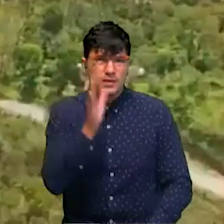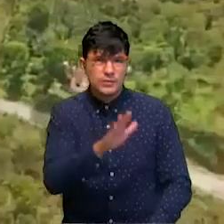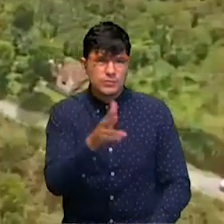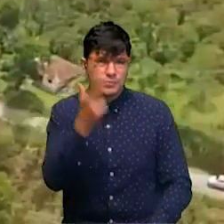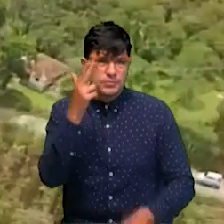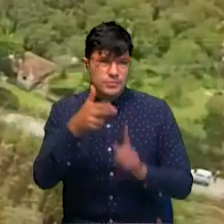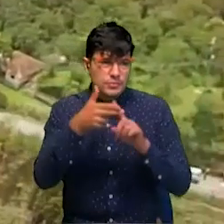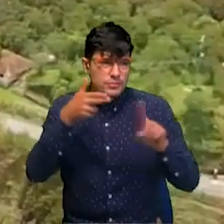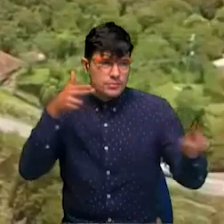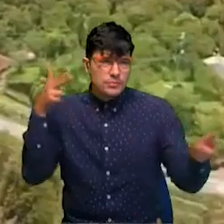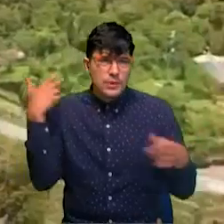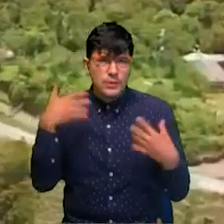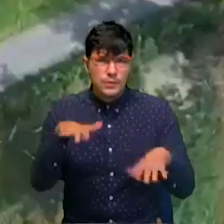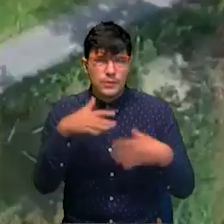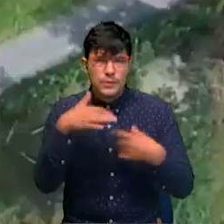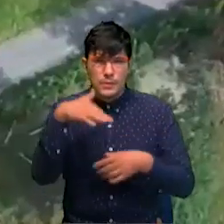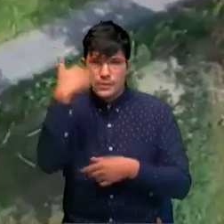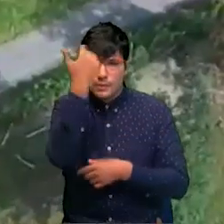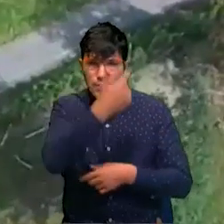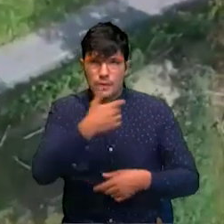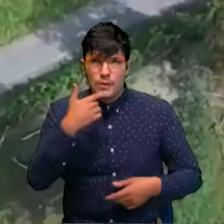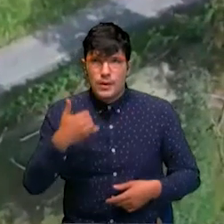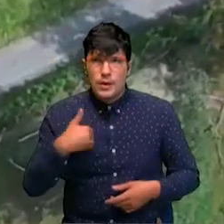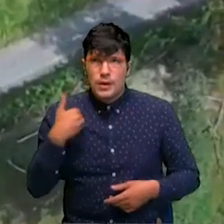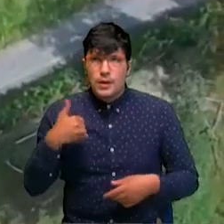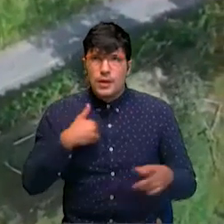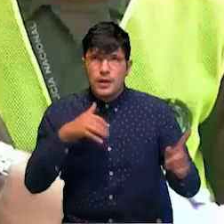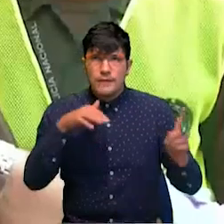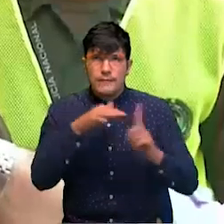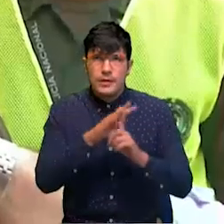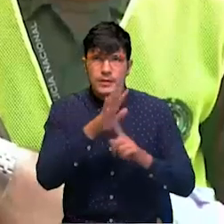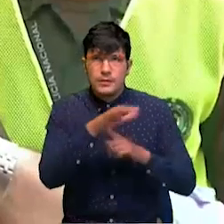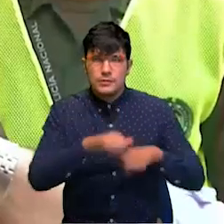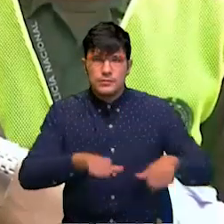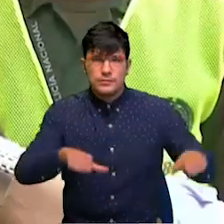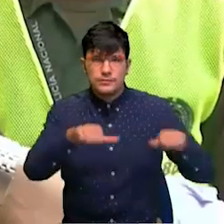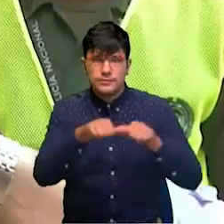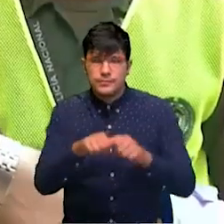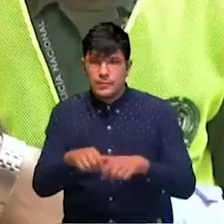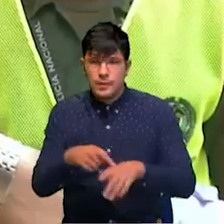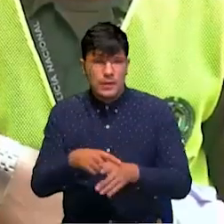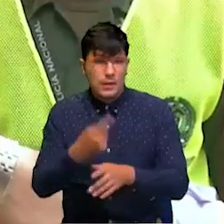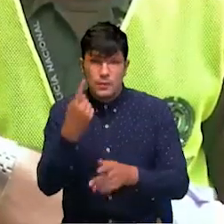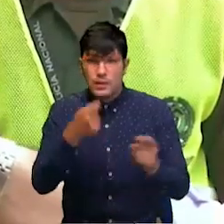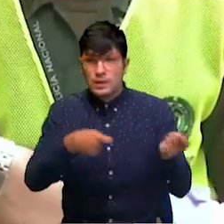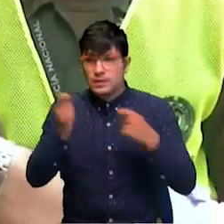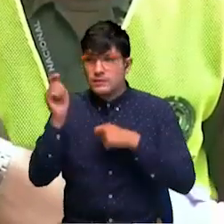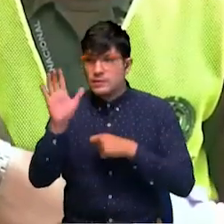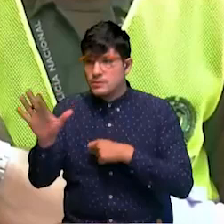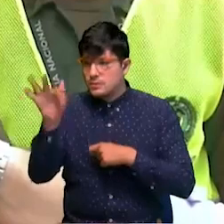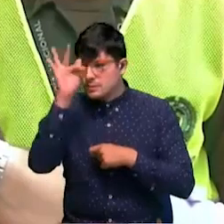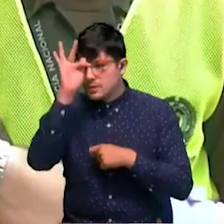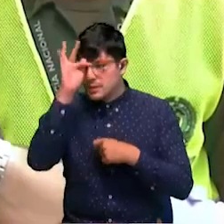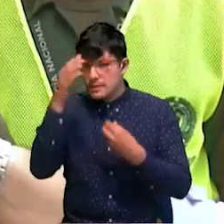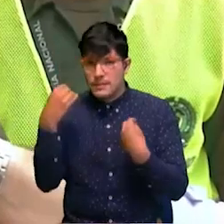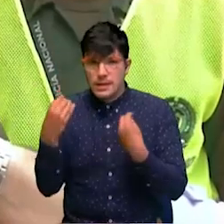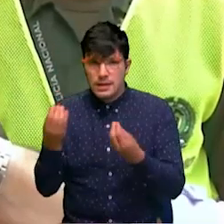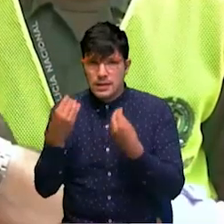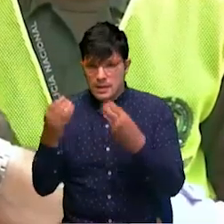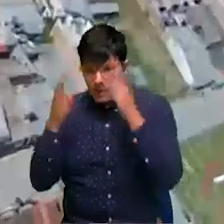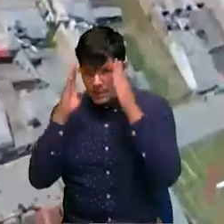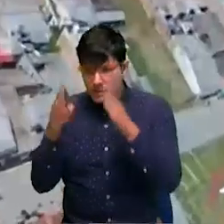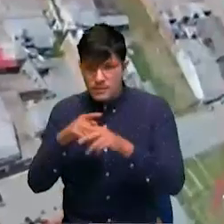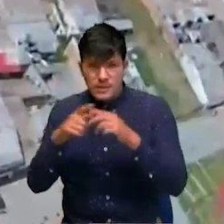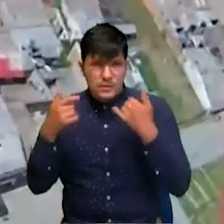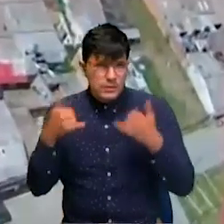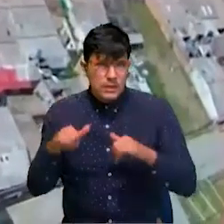impactó en el rostro de la joven que resultó herida fue remitido al hospital local para que sea atendida pero está fuera de peligro